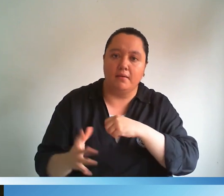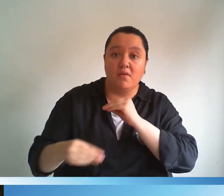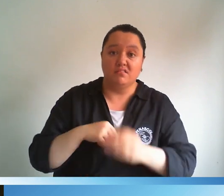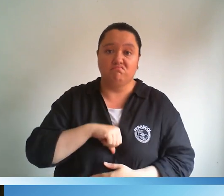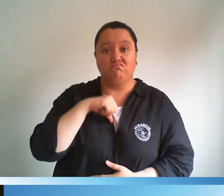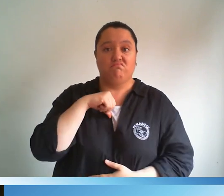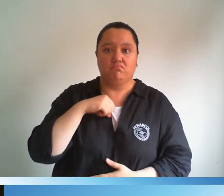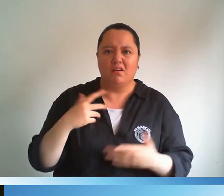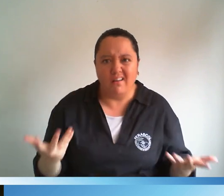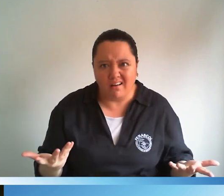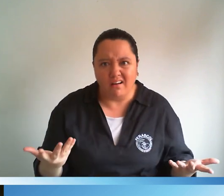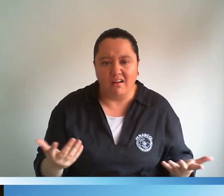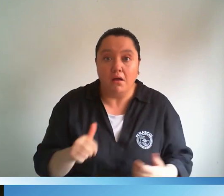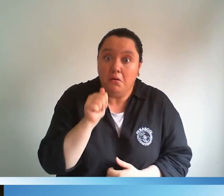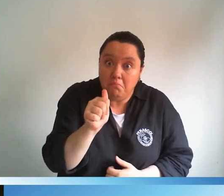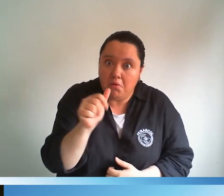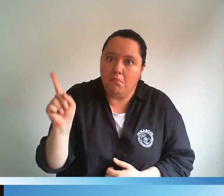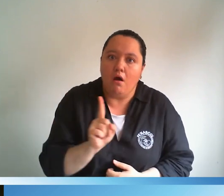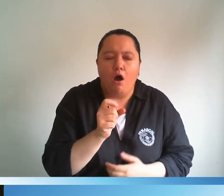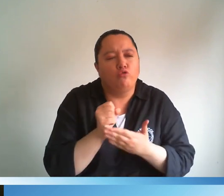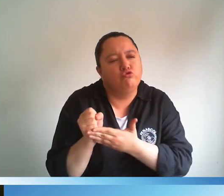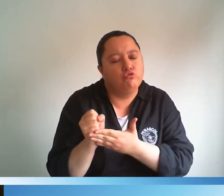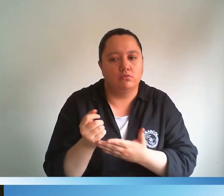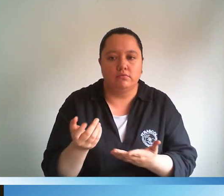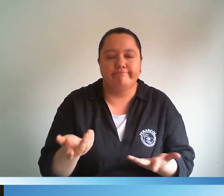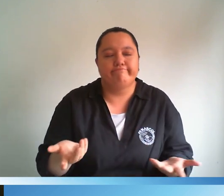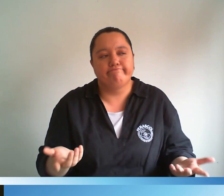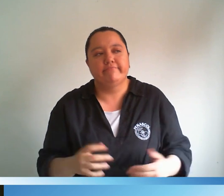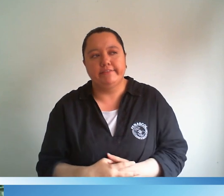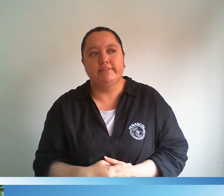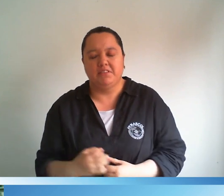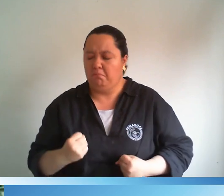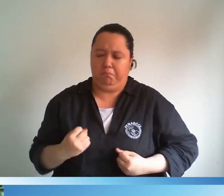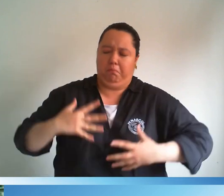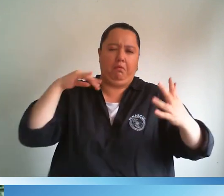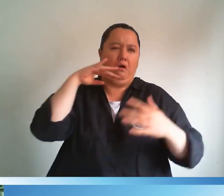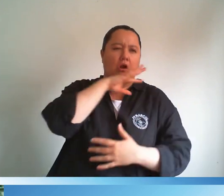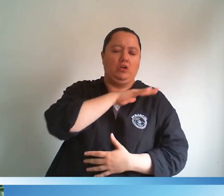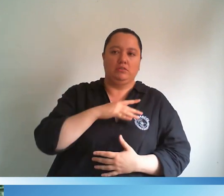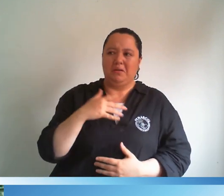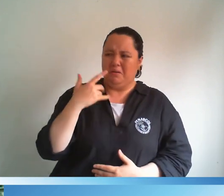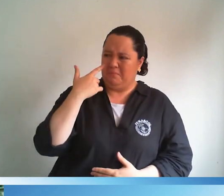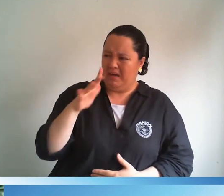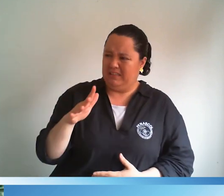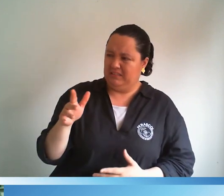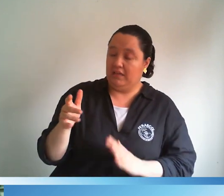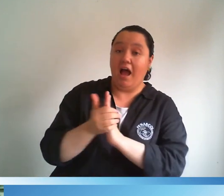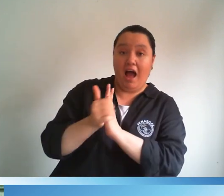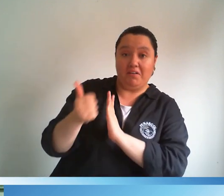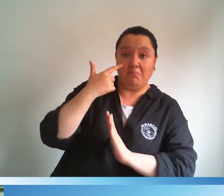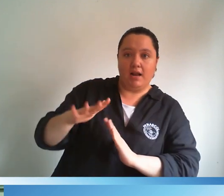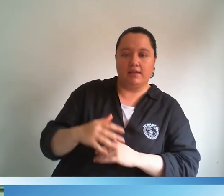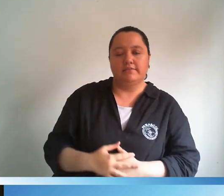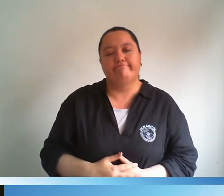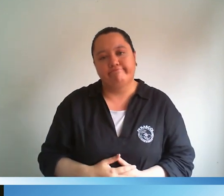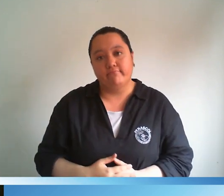tarde. Es soberbio. Incluso cuando fuiste a sacar cara por él. Sí, se puso altanero. Parecía un buen